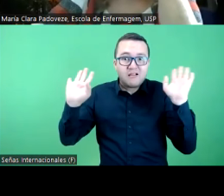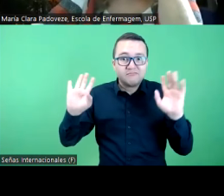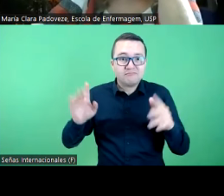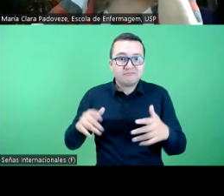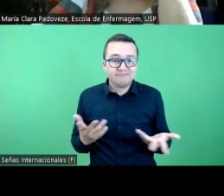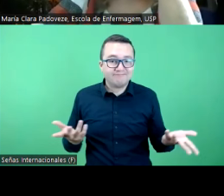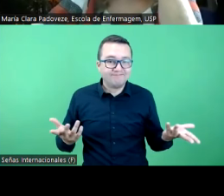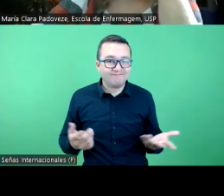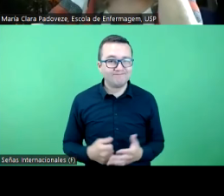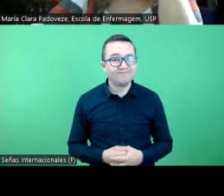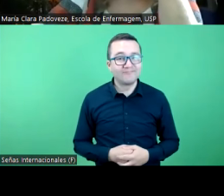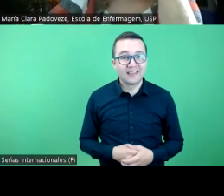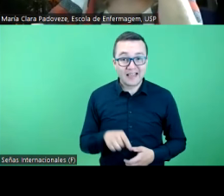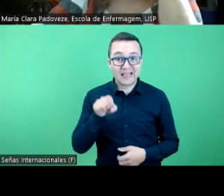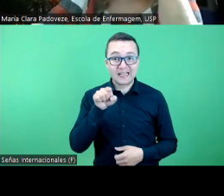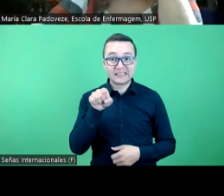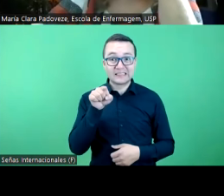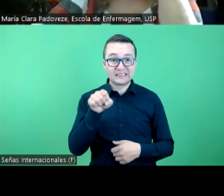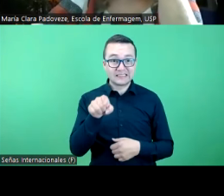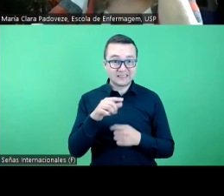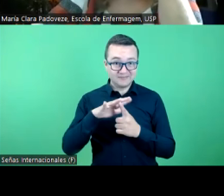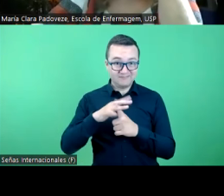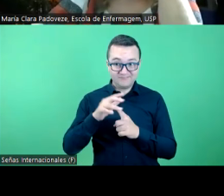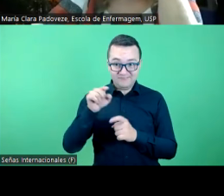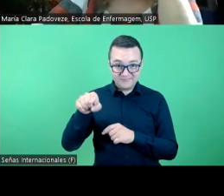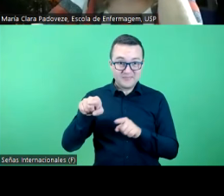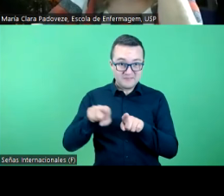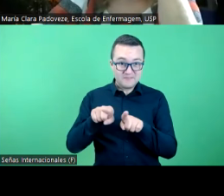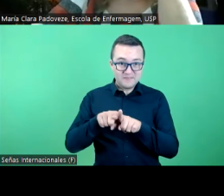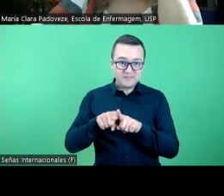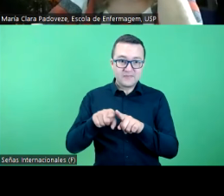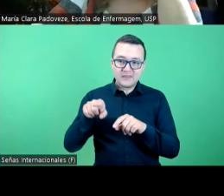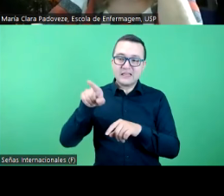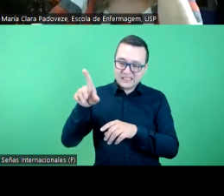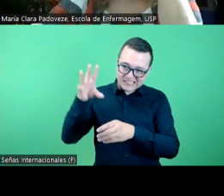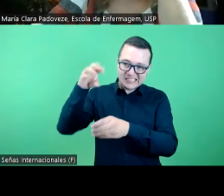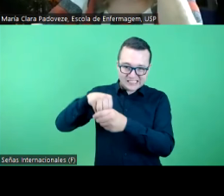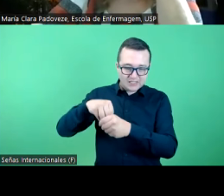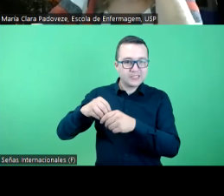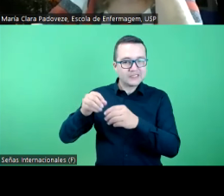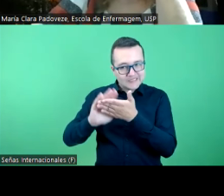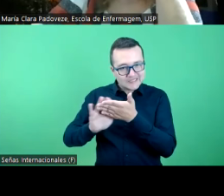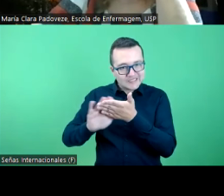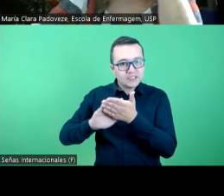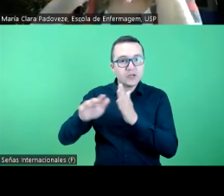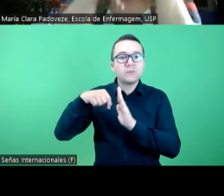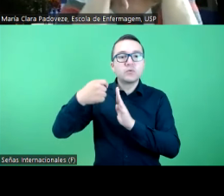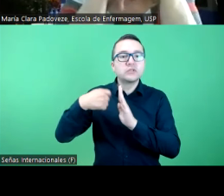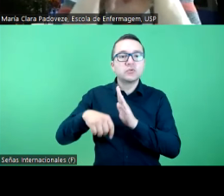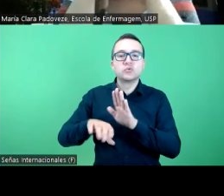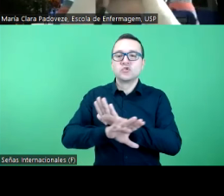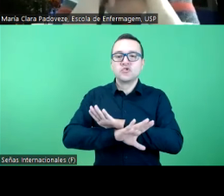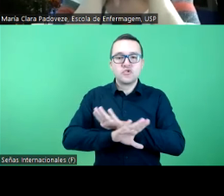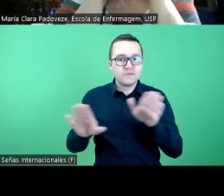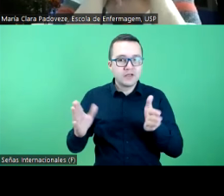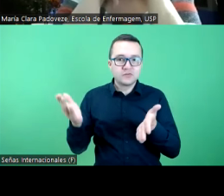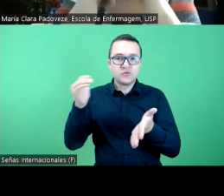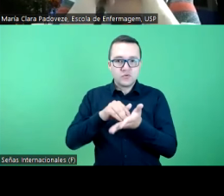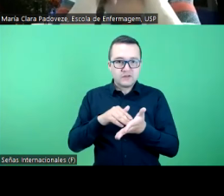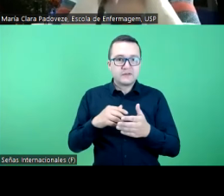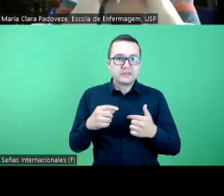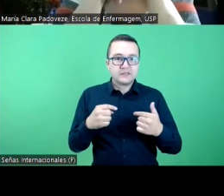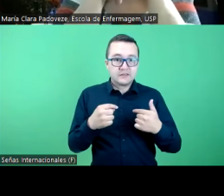En este mismo lugar escribió un proyecto para que no vuelva a pasar lo que luego se llamó Ley Nicolás y está a punto de